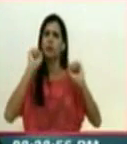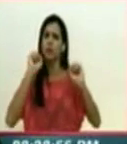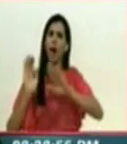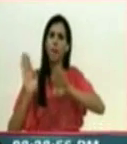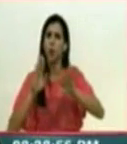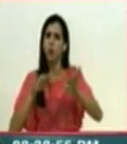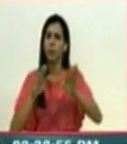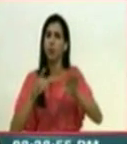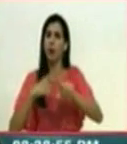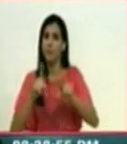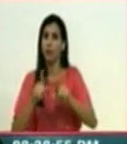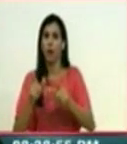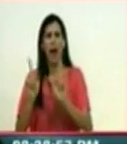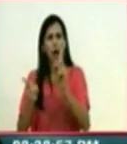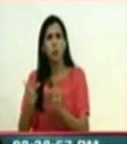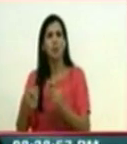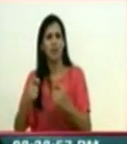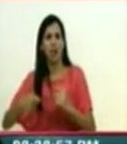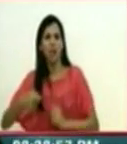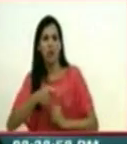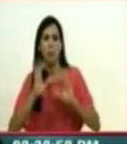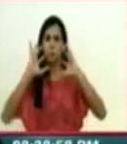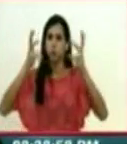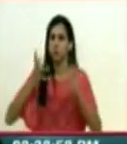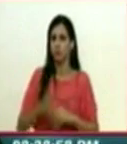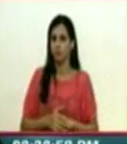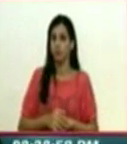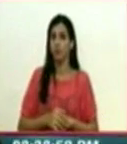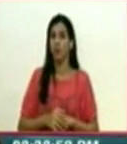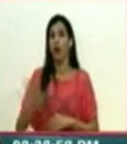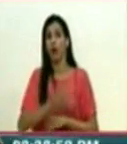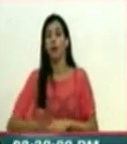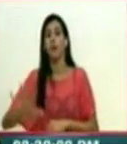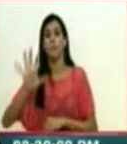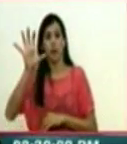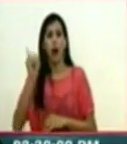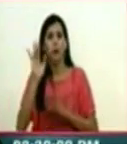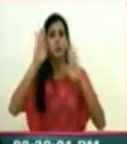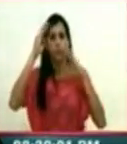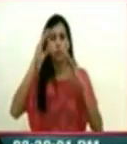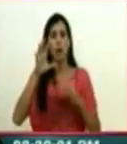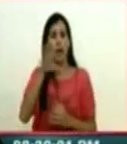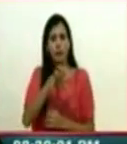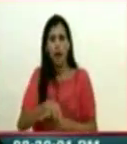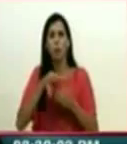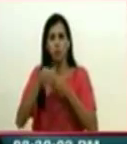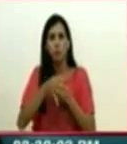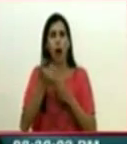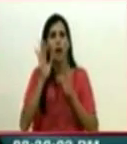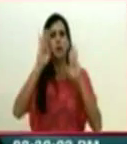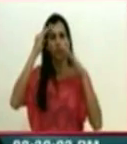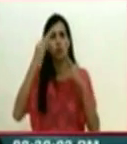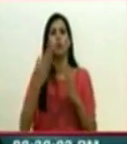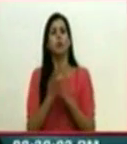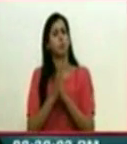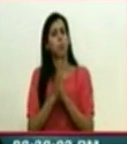el abrazo y el respaldo del gobierno revolucionario a nivel nacional, a nivel estatal y a nivel de los municipios. Yo